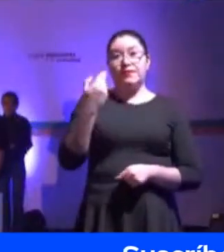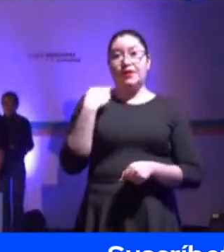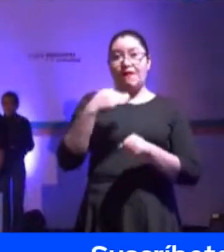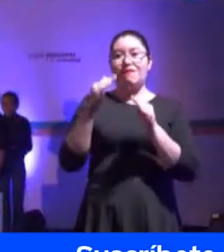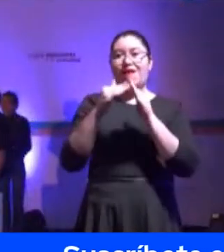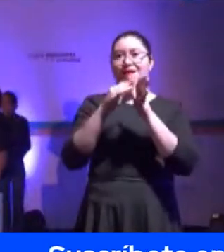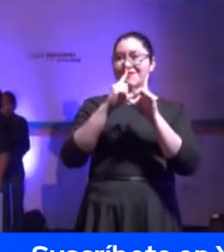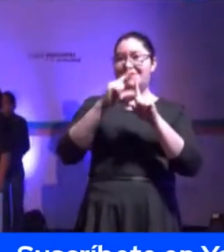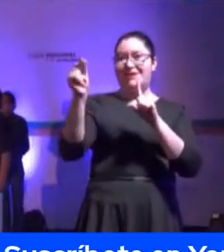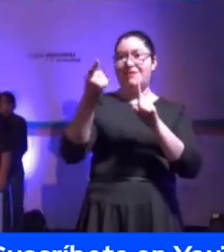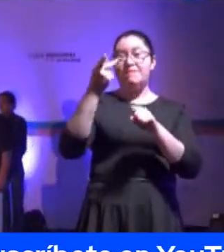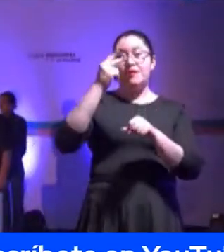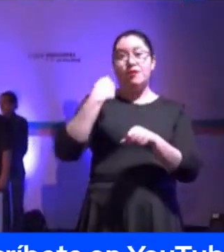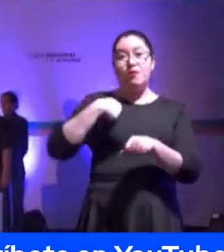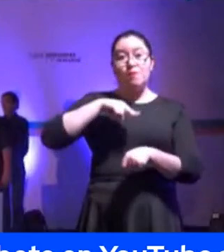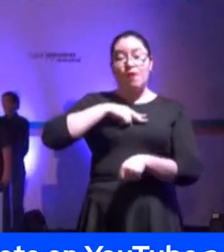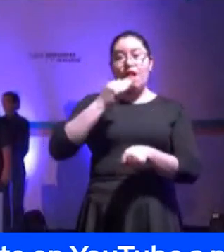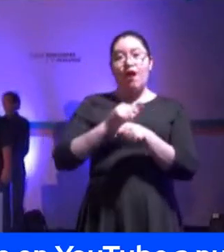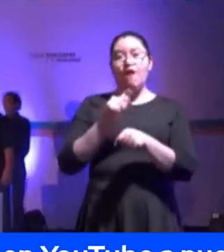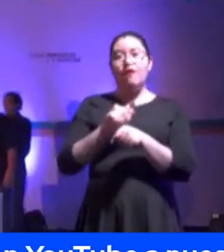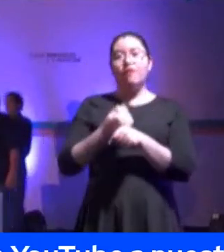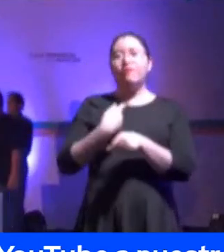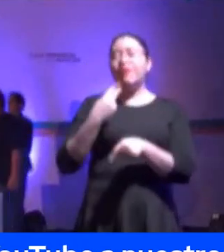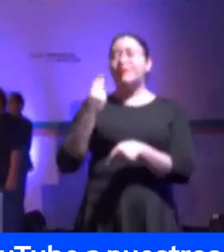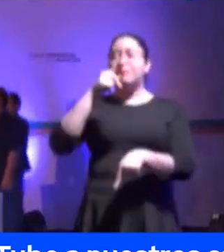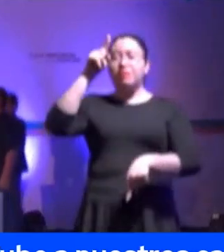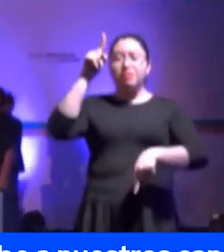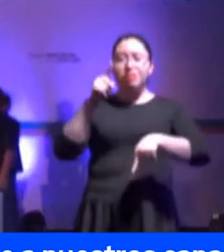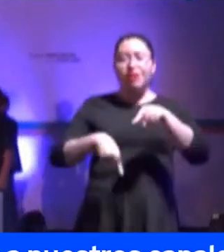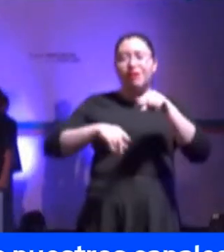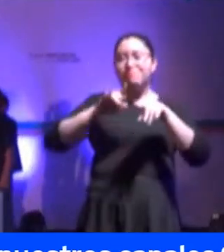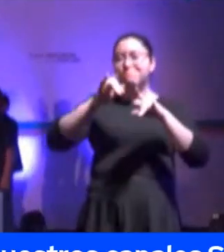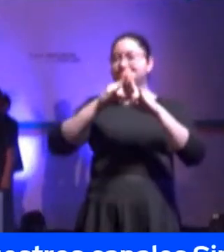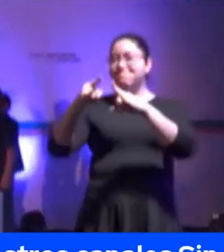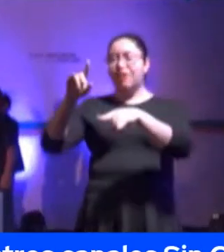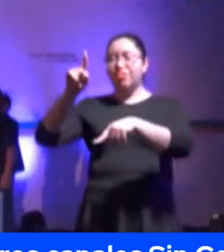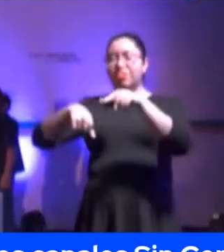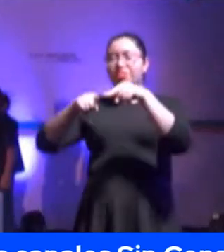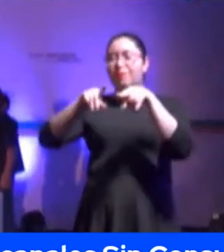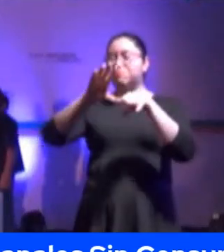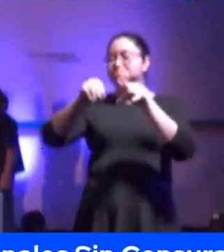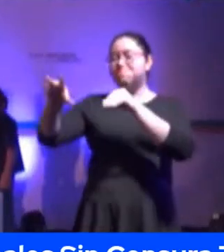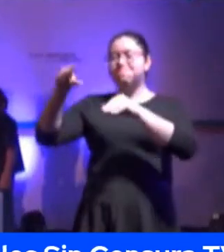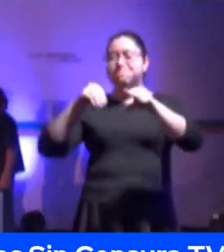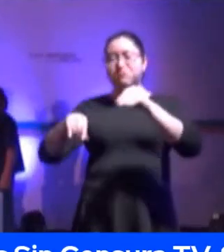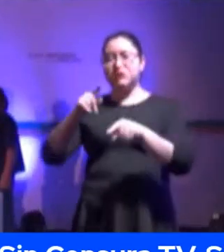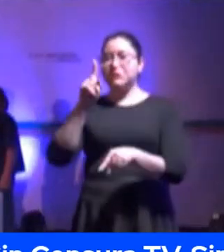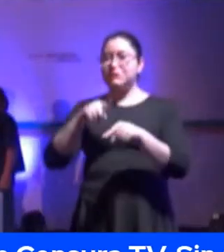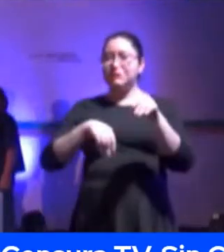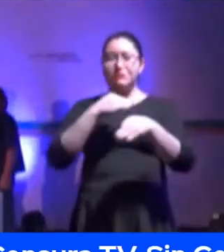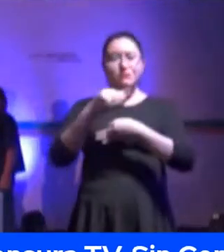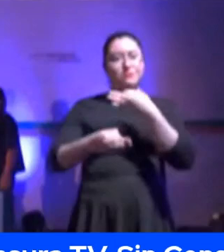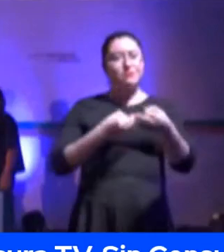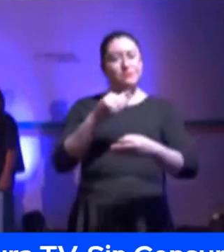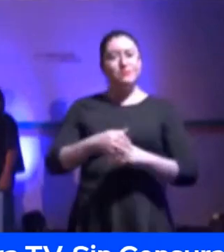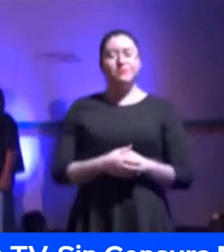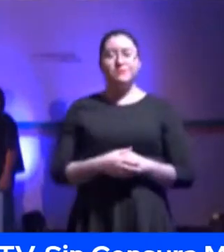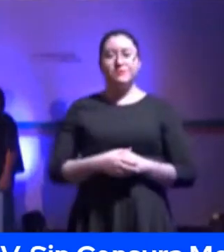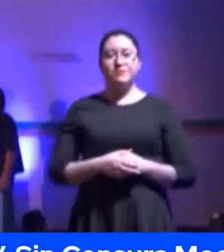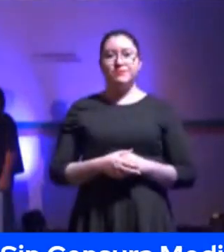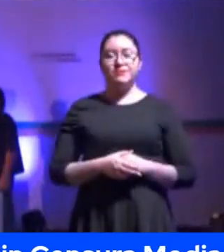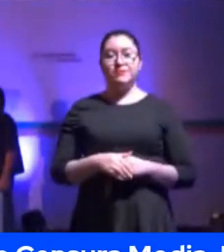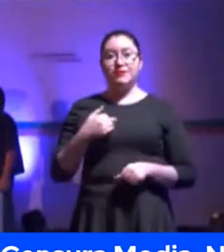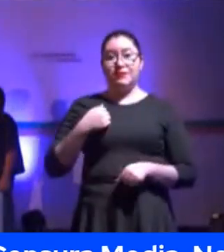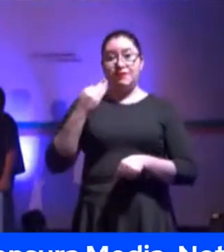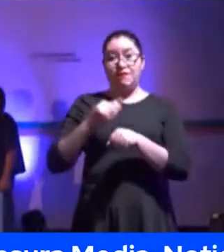pero nosotros en este momento tenemos que desarmar el Zócalo completo, ¿ok? Entonces, les